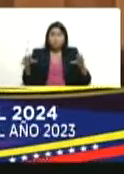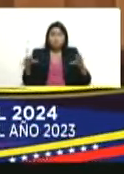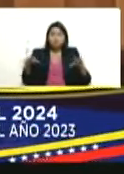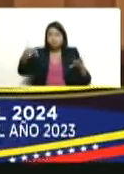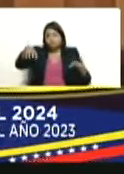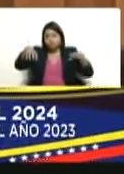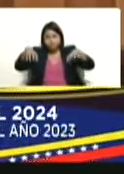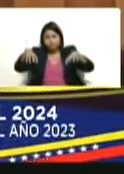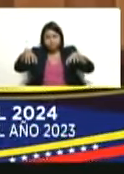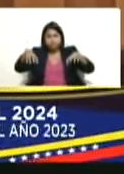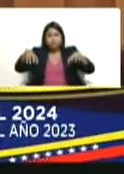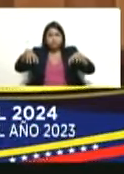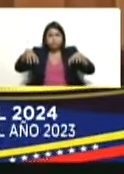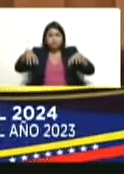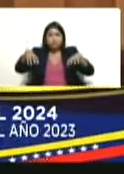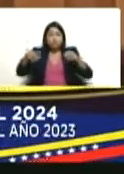país,